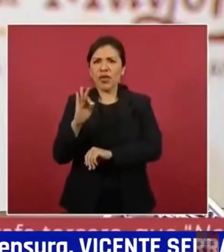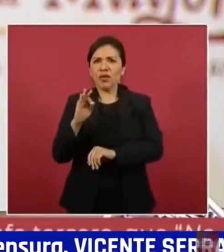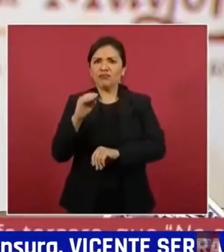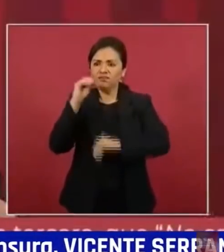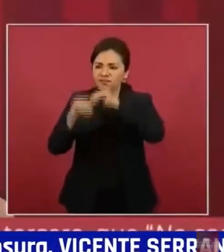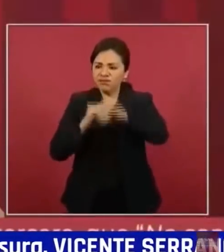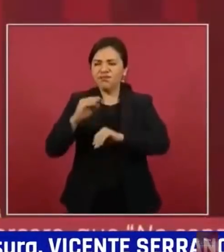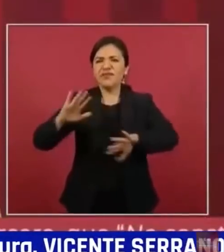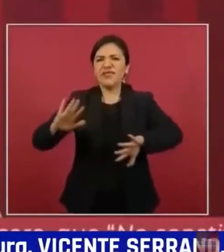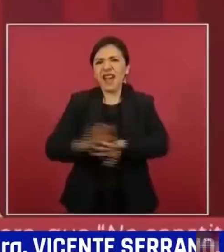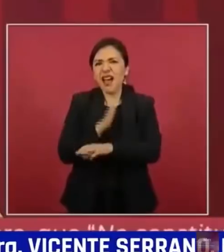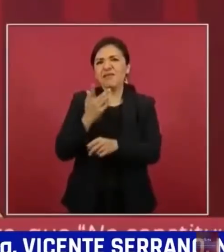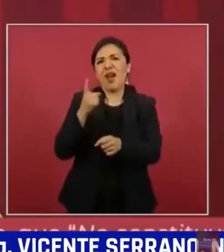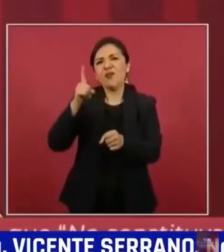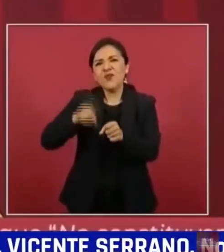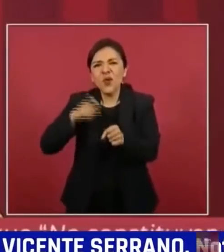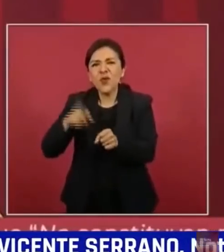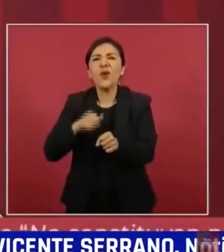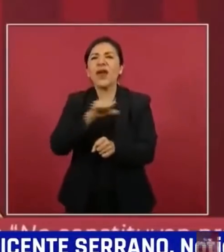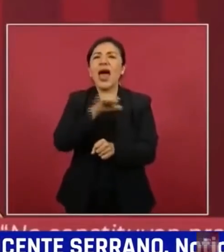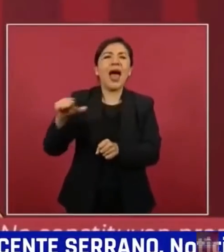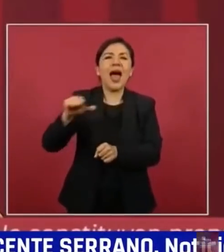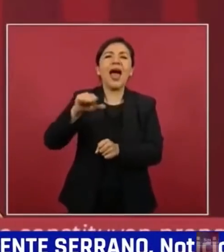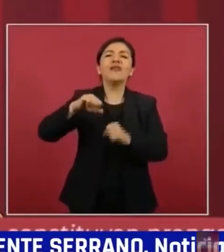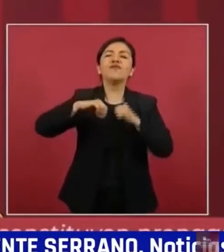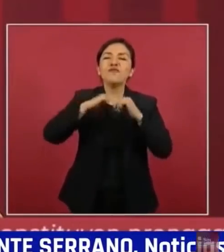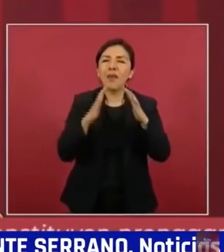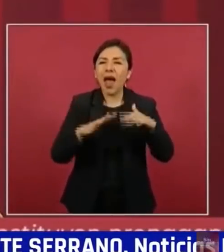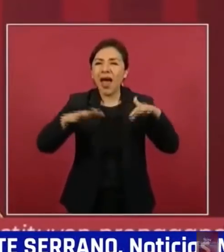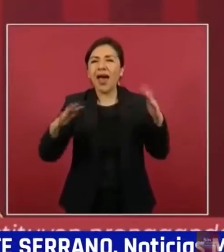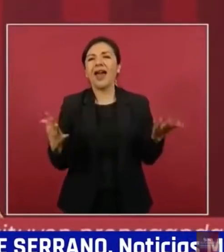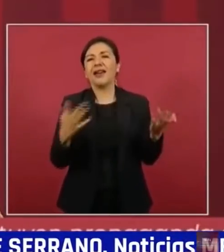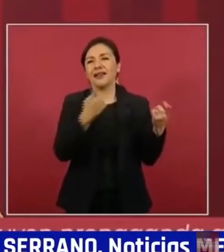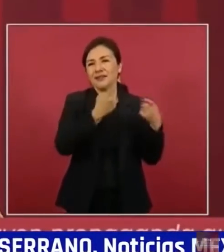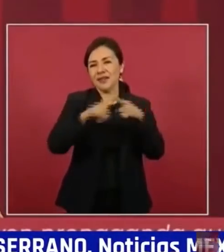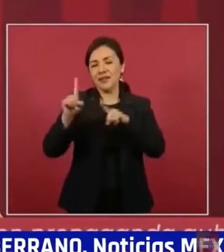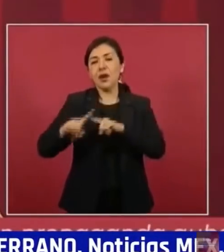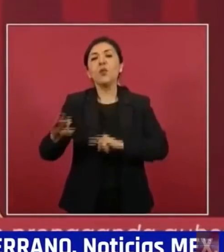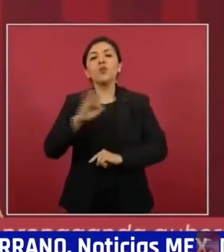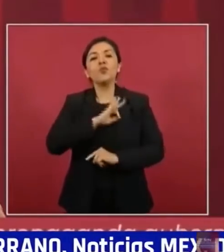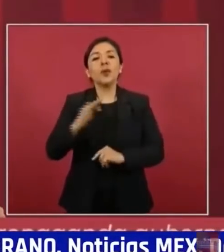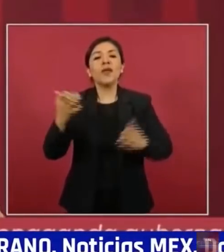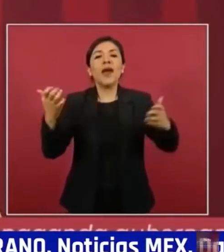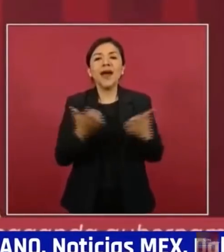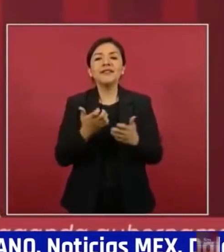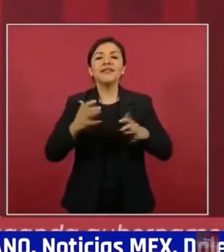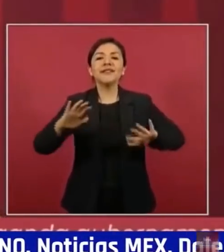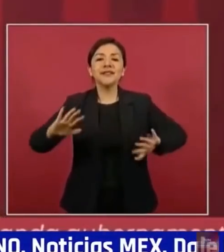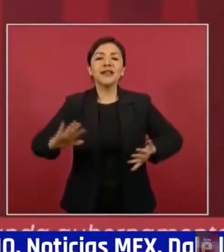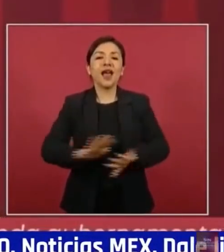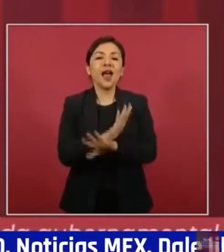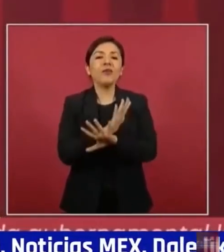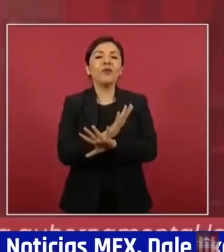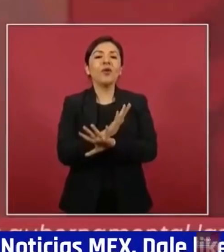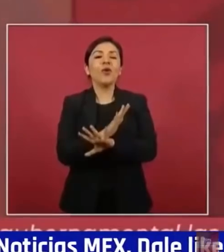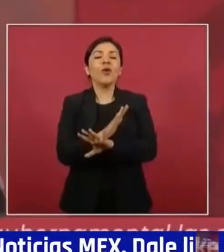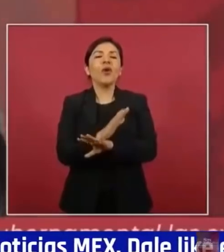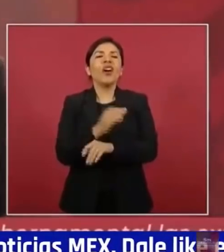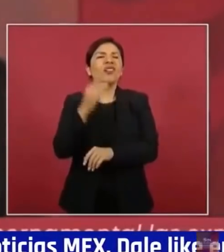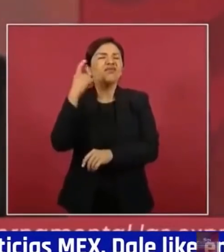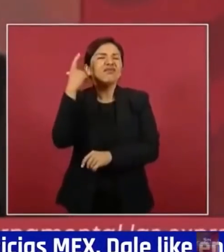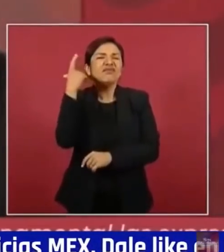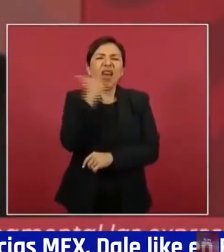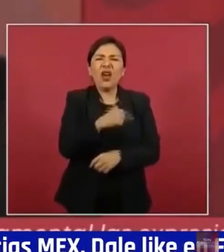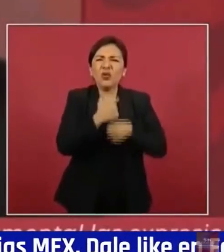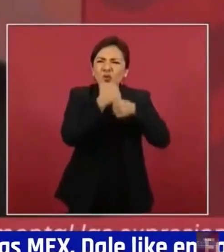encapsulado en su burbuja y solamente vea esa realidad que le favorece, no. Y el presidente lo ha repetido y una y otra